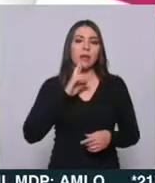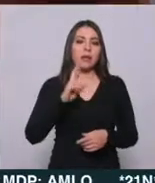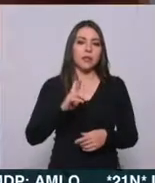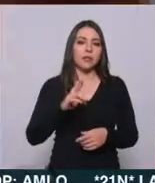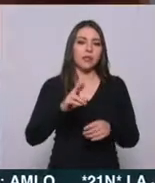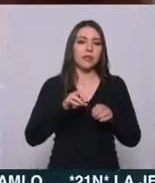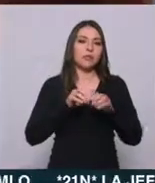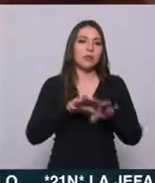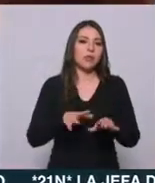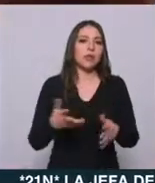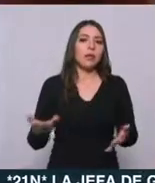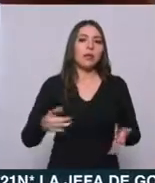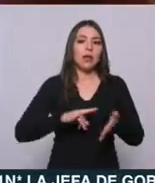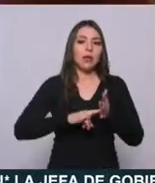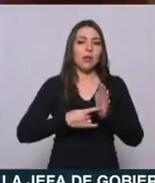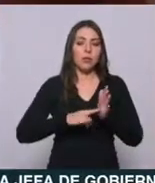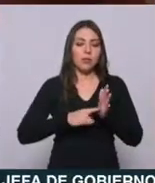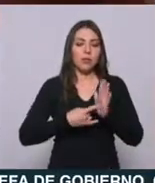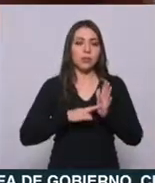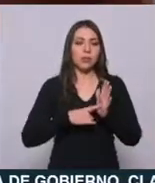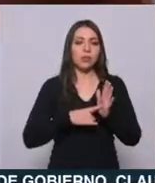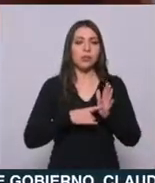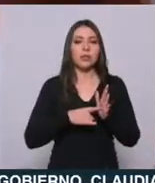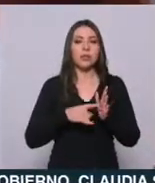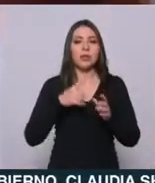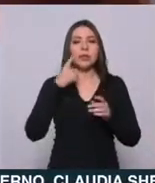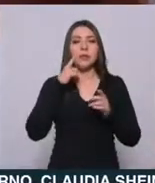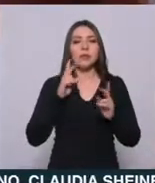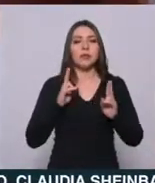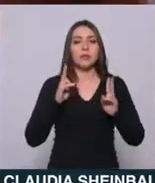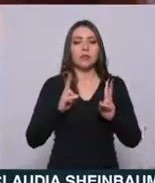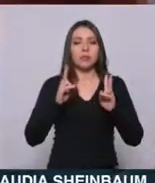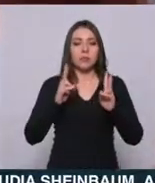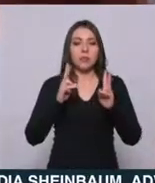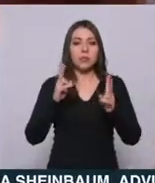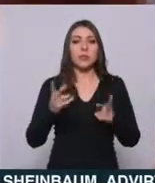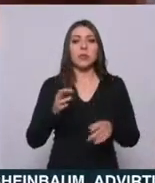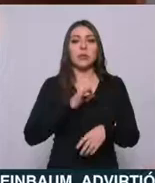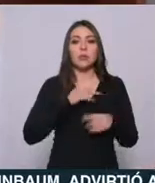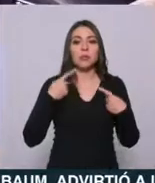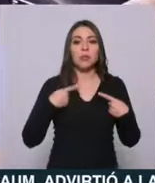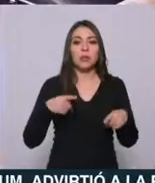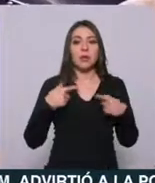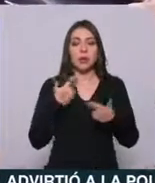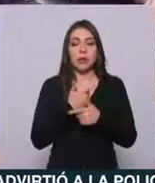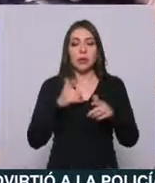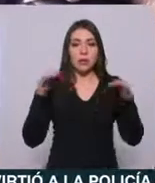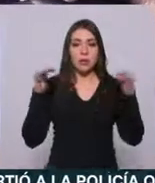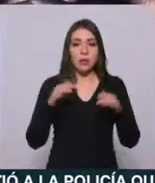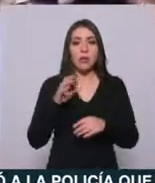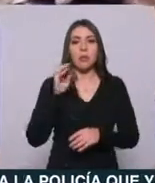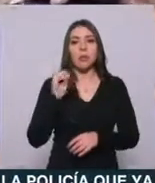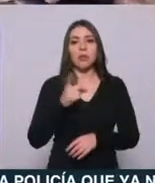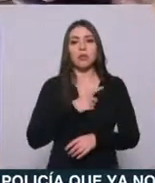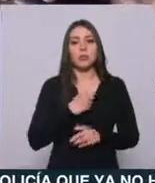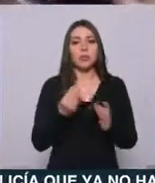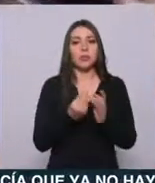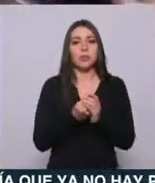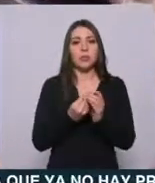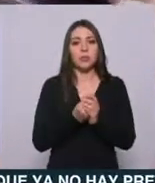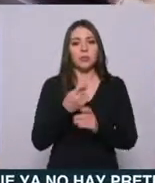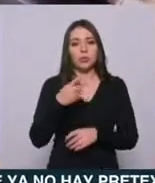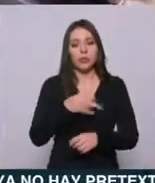respuesta, a ver a qué hora será el funeral en su caso, si será abierto al público o si será solo para la